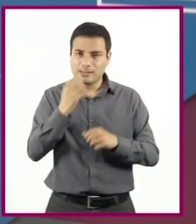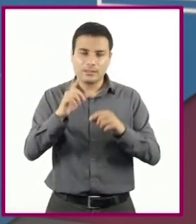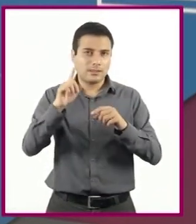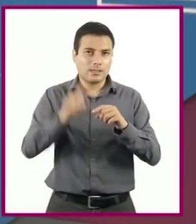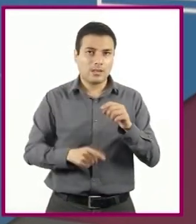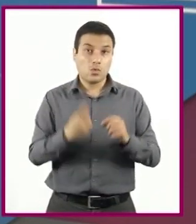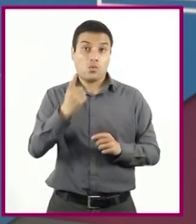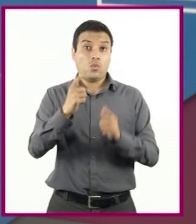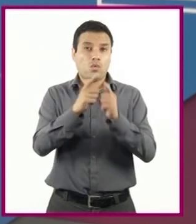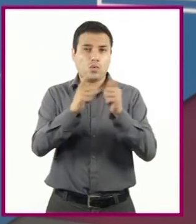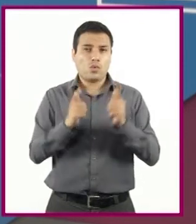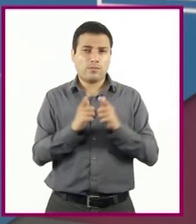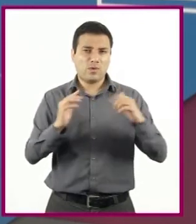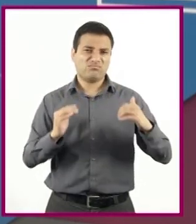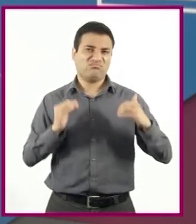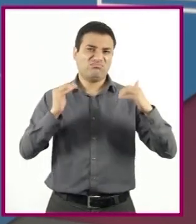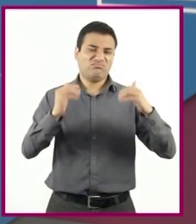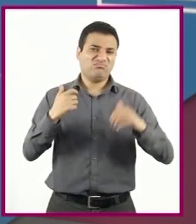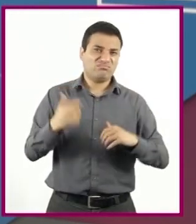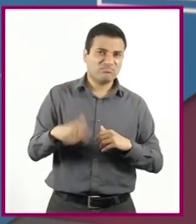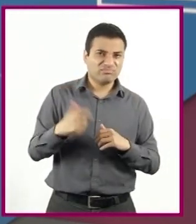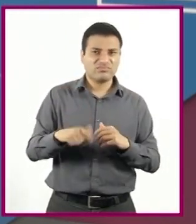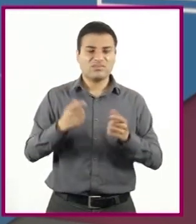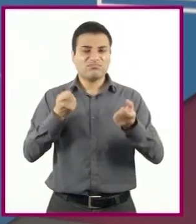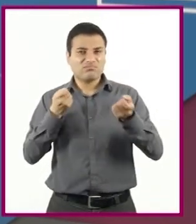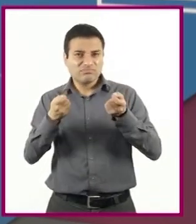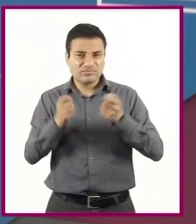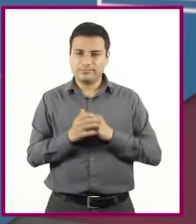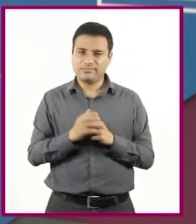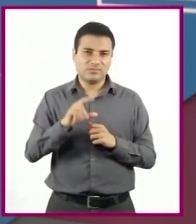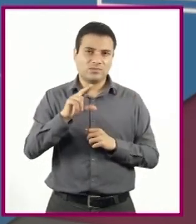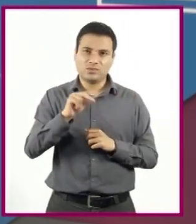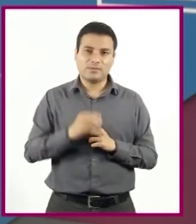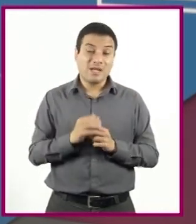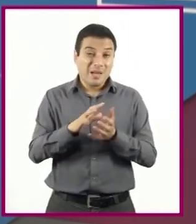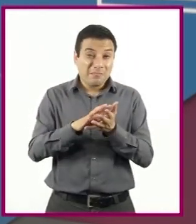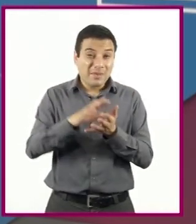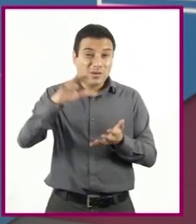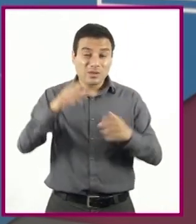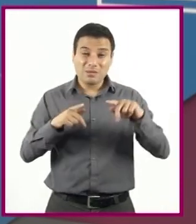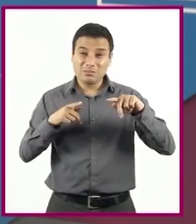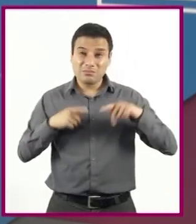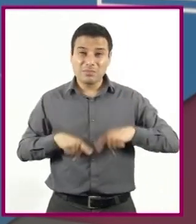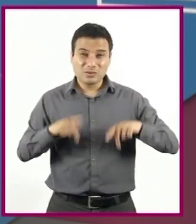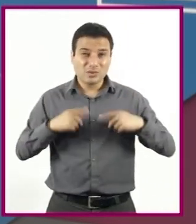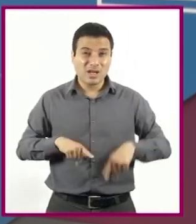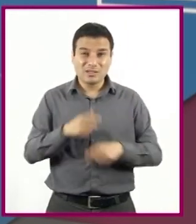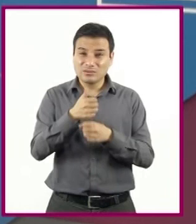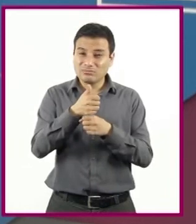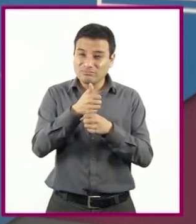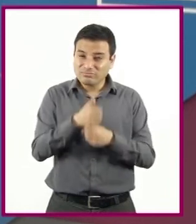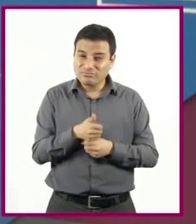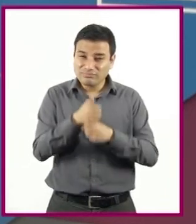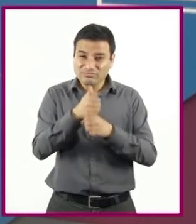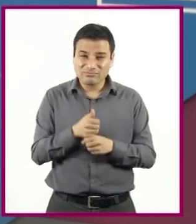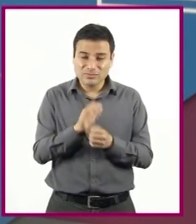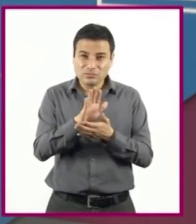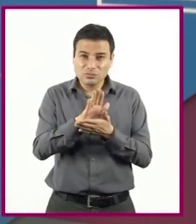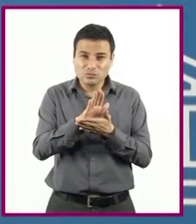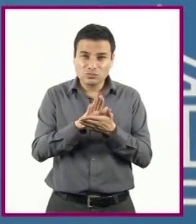la riqueza, mientras la enorme mayoría de la sociedad vivía en condiciones de pobreza y marginación.